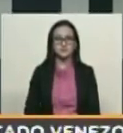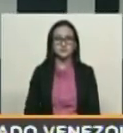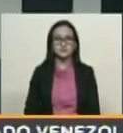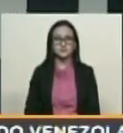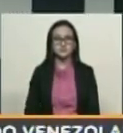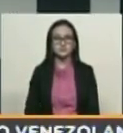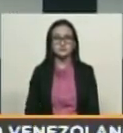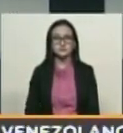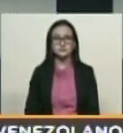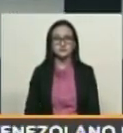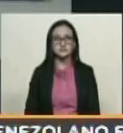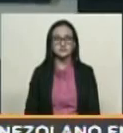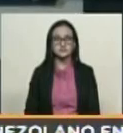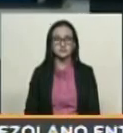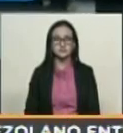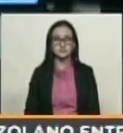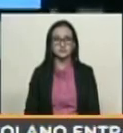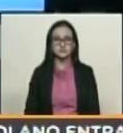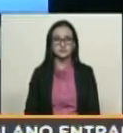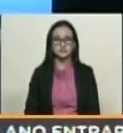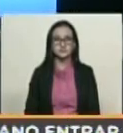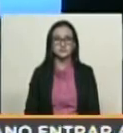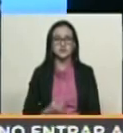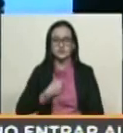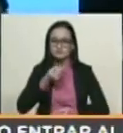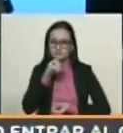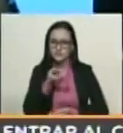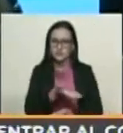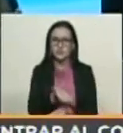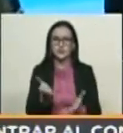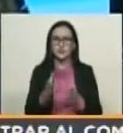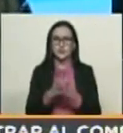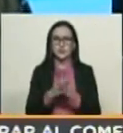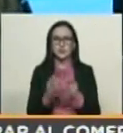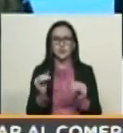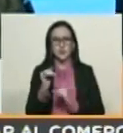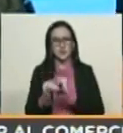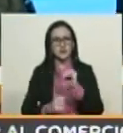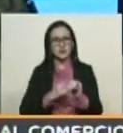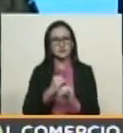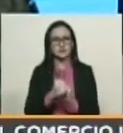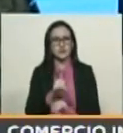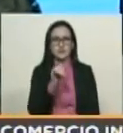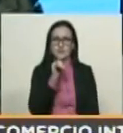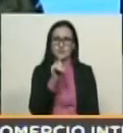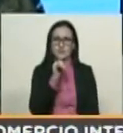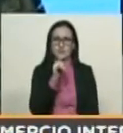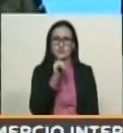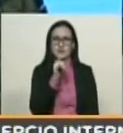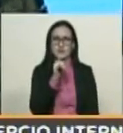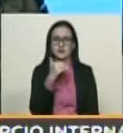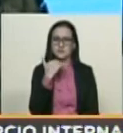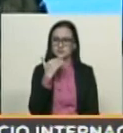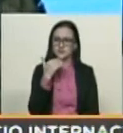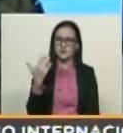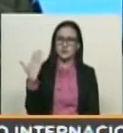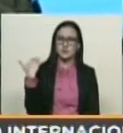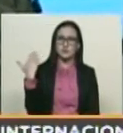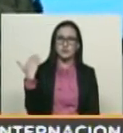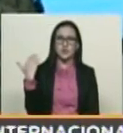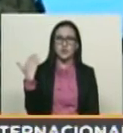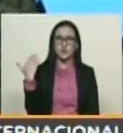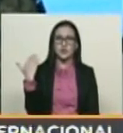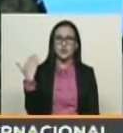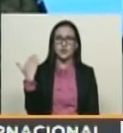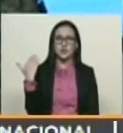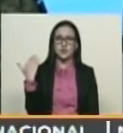Nicolás Maduro Moros, me dirijo al país y a toda la comunidad internacional para informar hechos de reciente ocurrencia con la